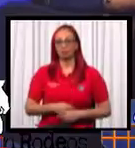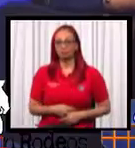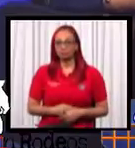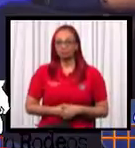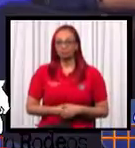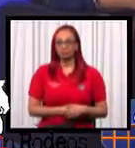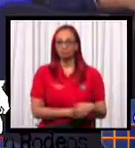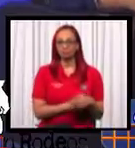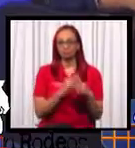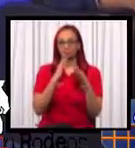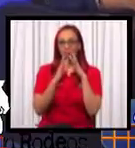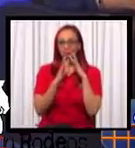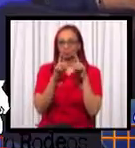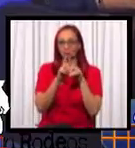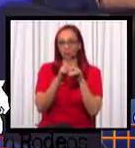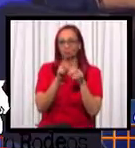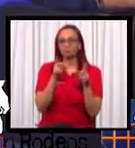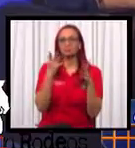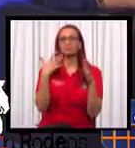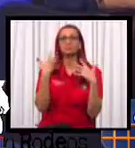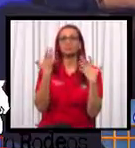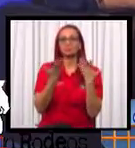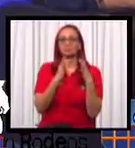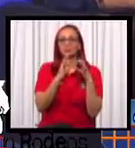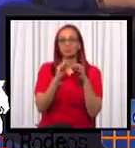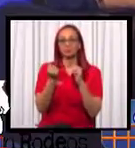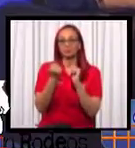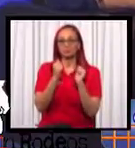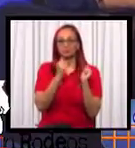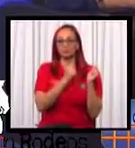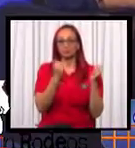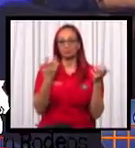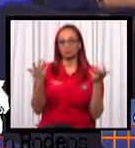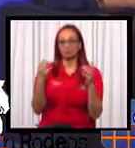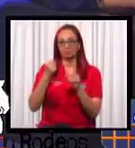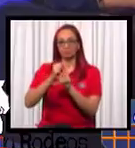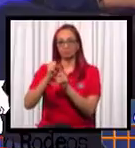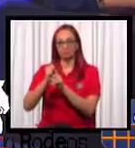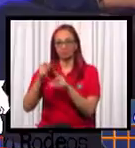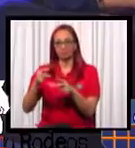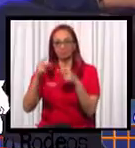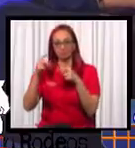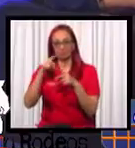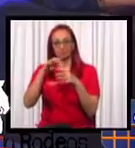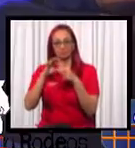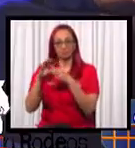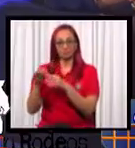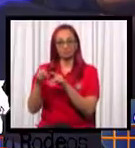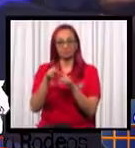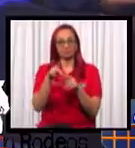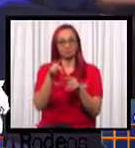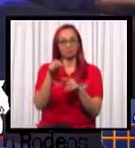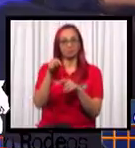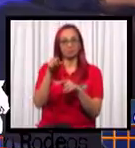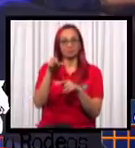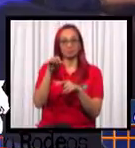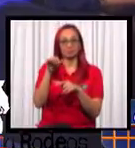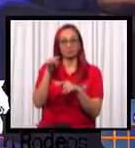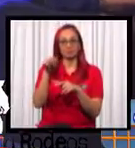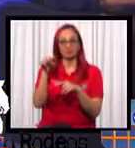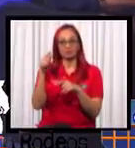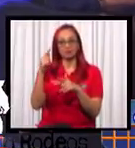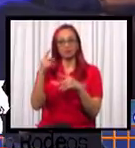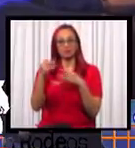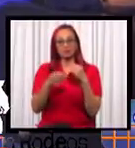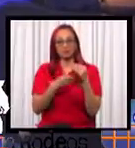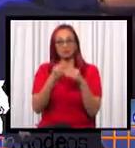poco también sobre cómo han venido cambiando la situación que viven ellos en cuanto a las pólizas, qué es lo que está haciendo el INSS,